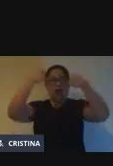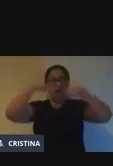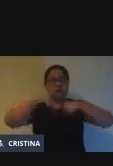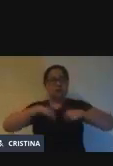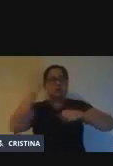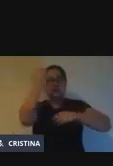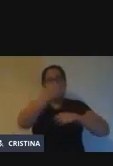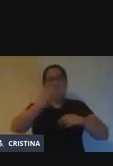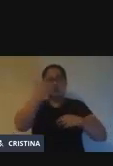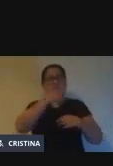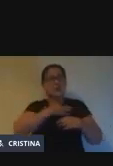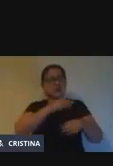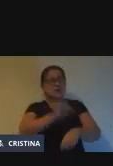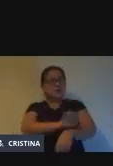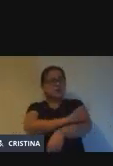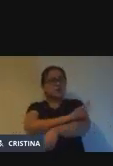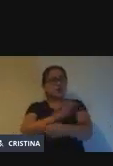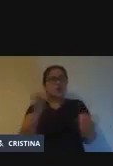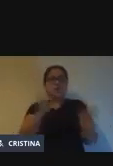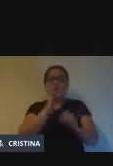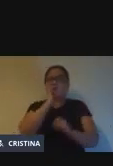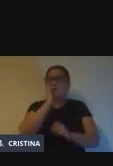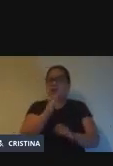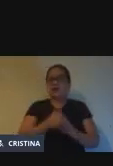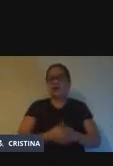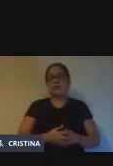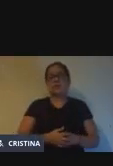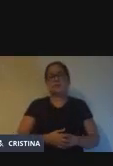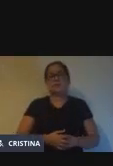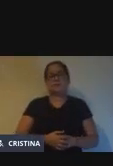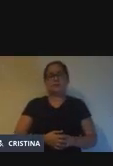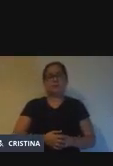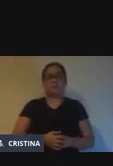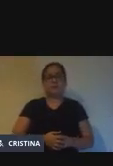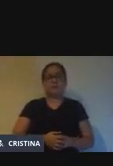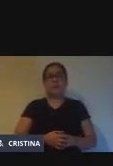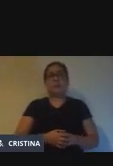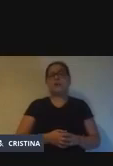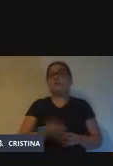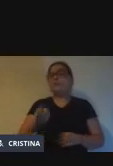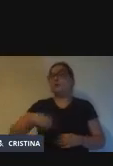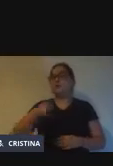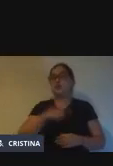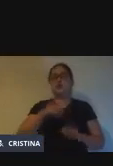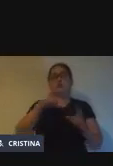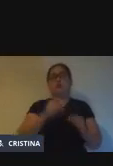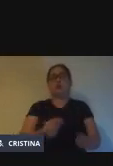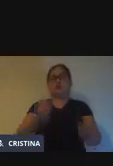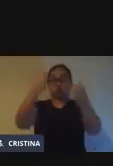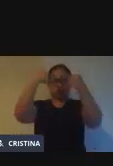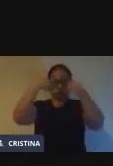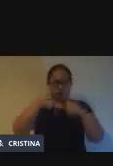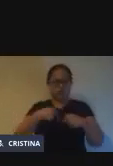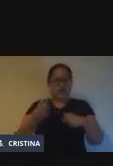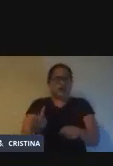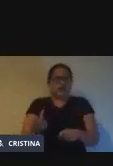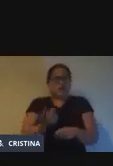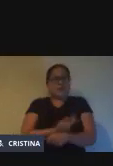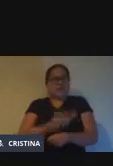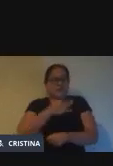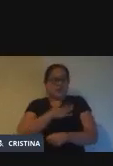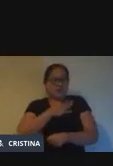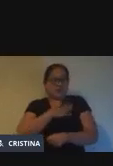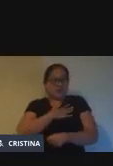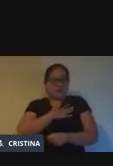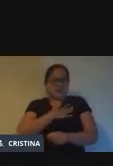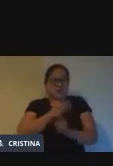y estamos siendo reactivos constantemente, sin detenernos a ver qué está pasando con nuestro autoconcepto,